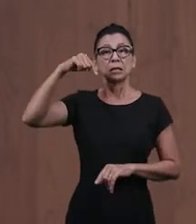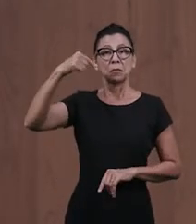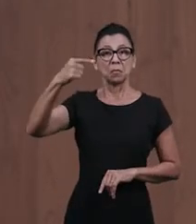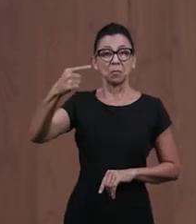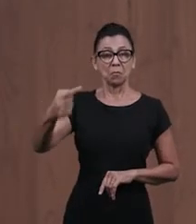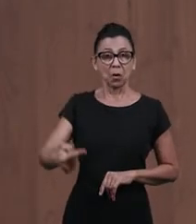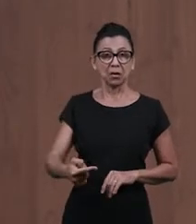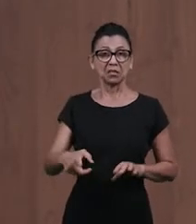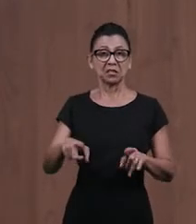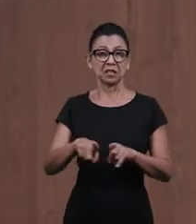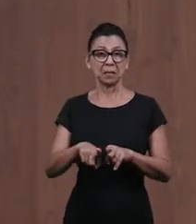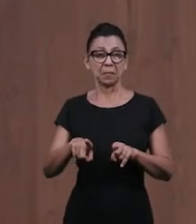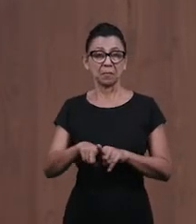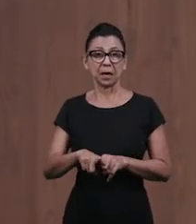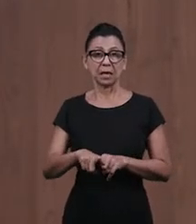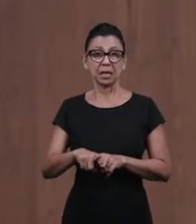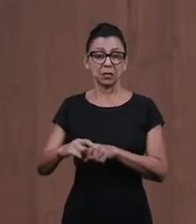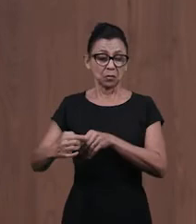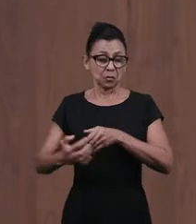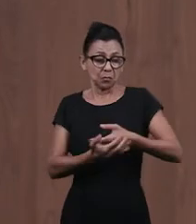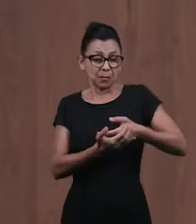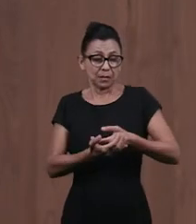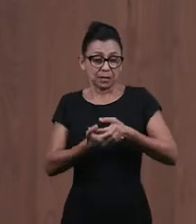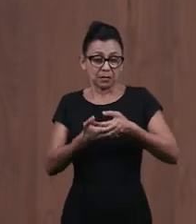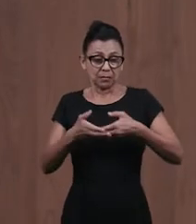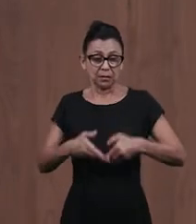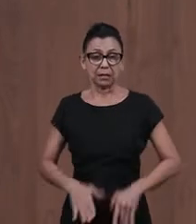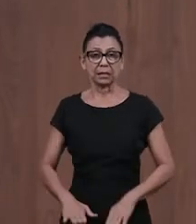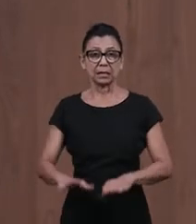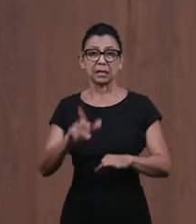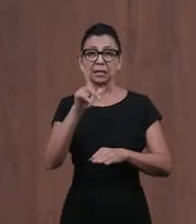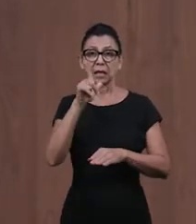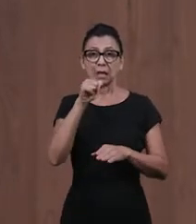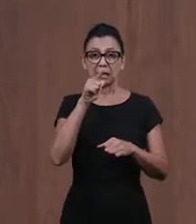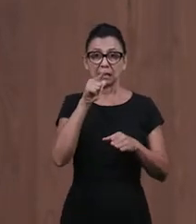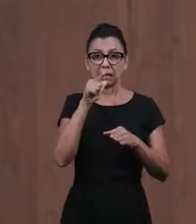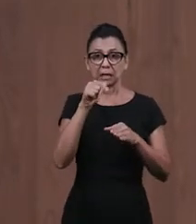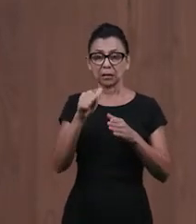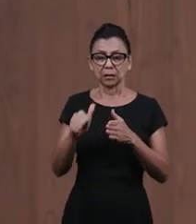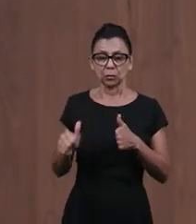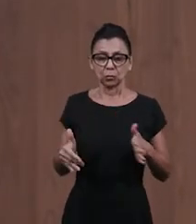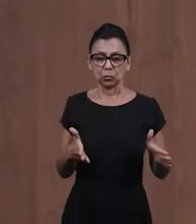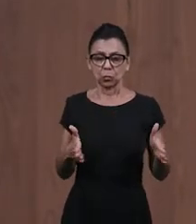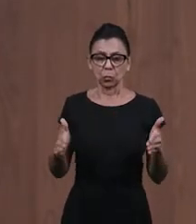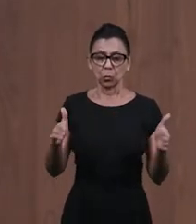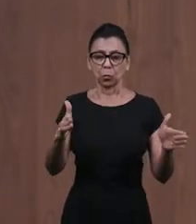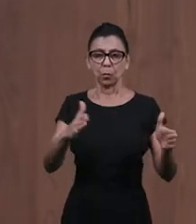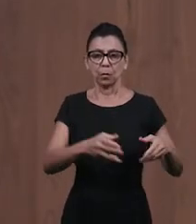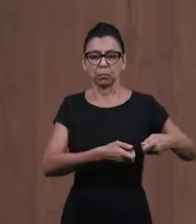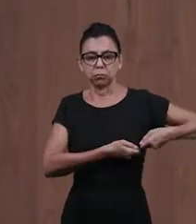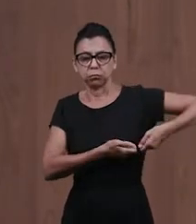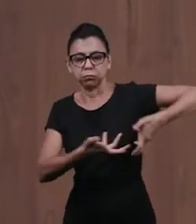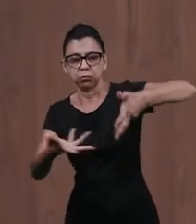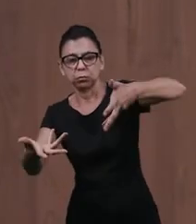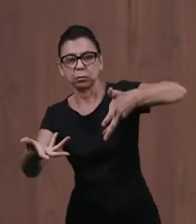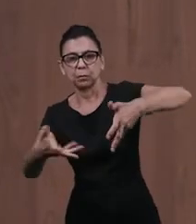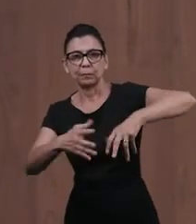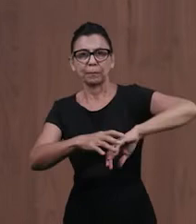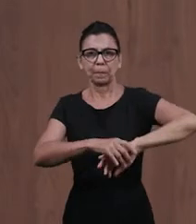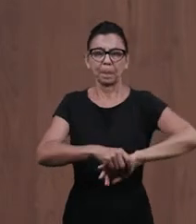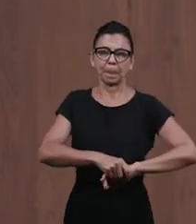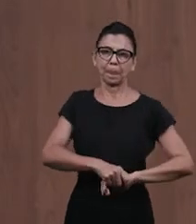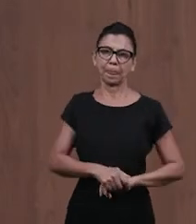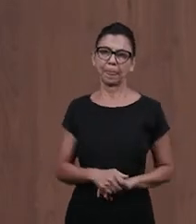río. Y Moisés nace en ese momento tan difícil. Moisés era hijo de Amram